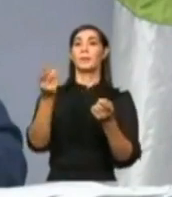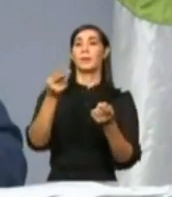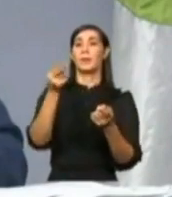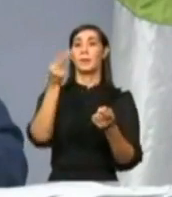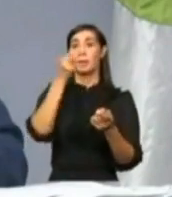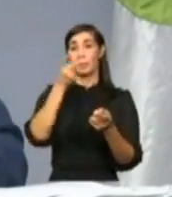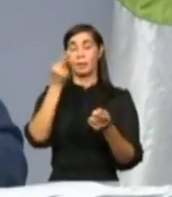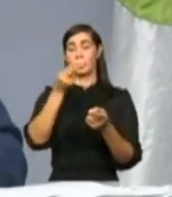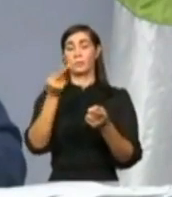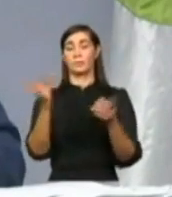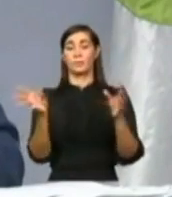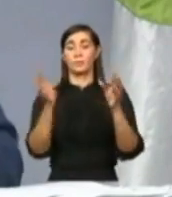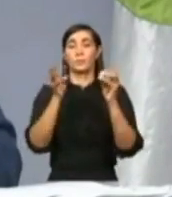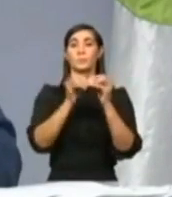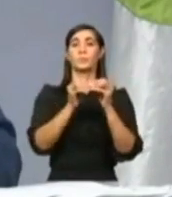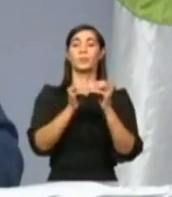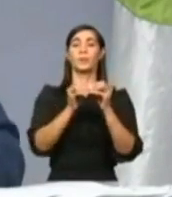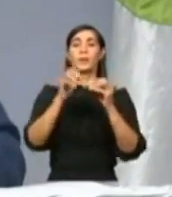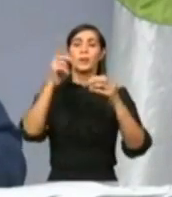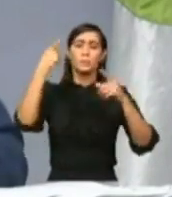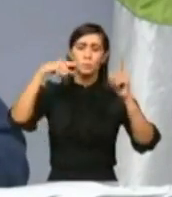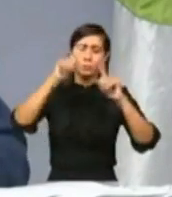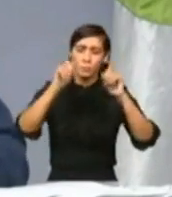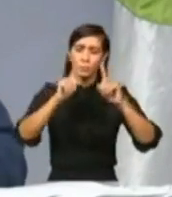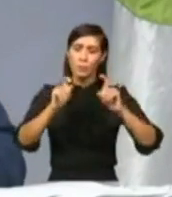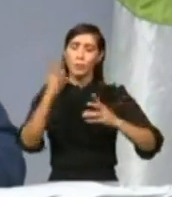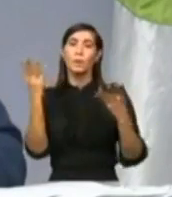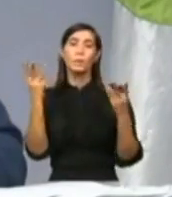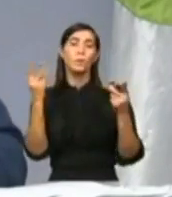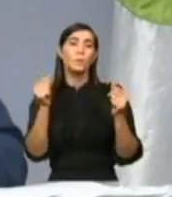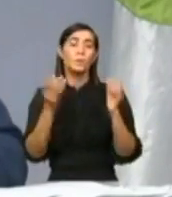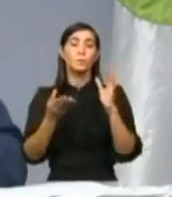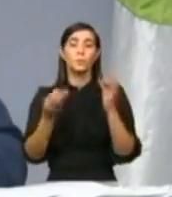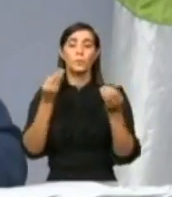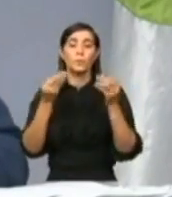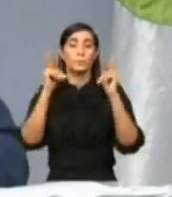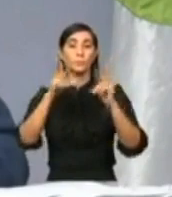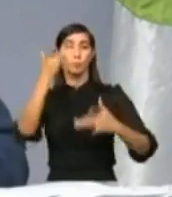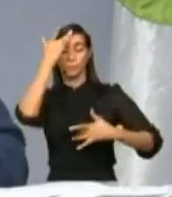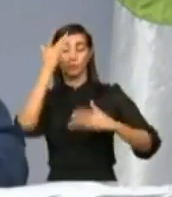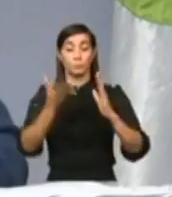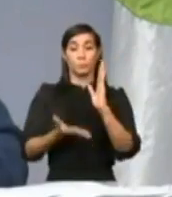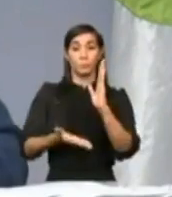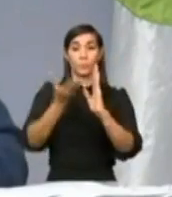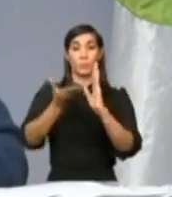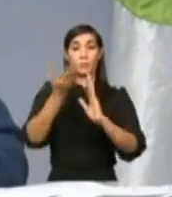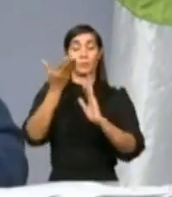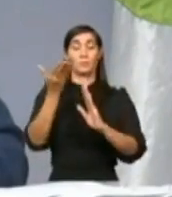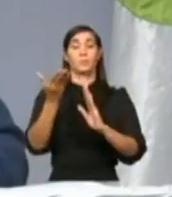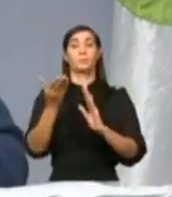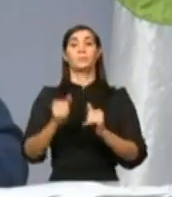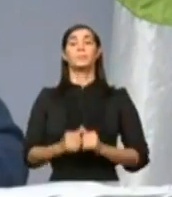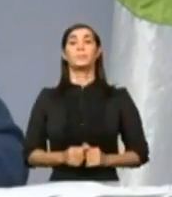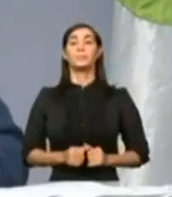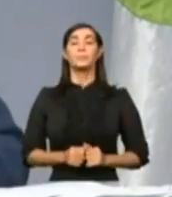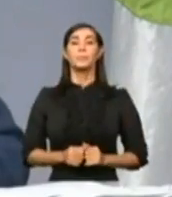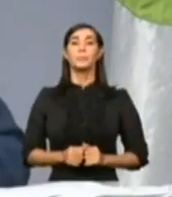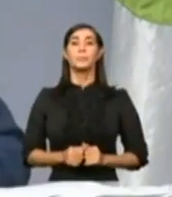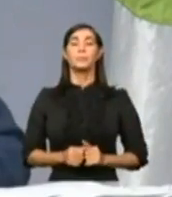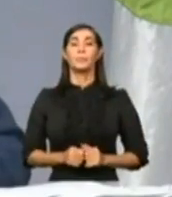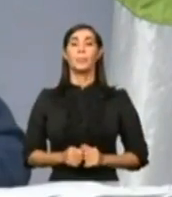registros que estamos llevando a cabo sobre la evolución de los internamientos.